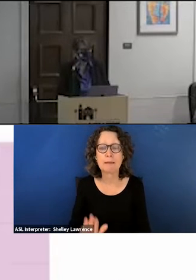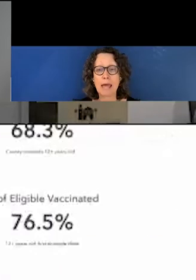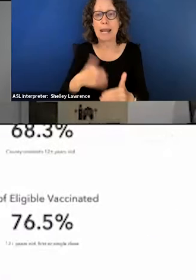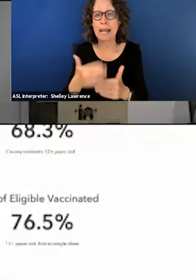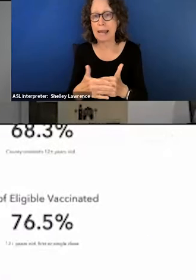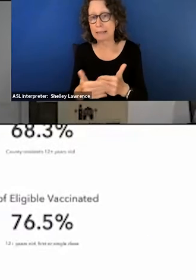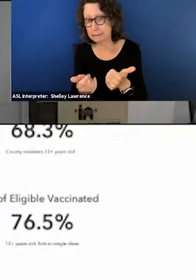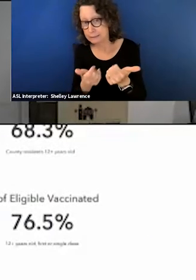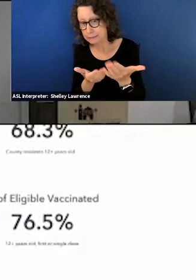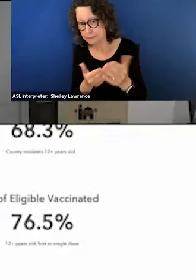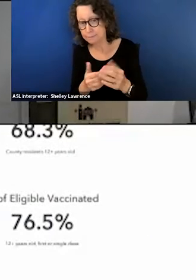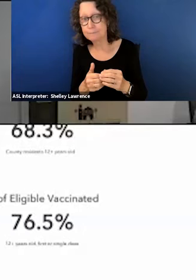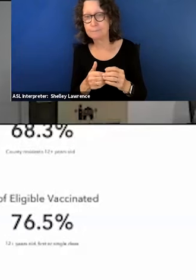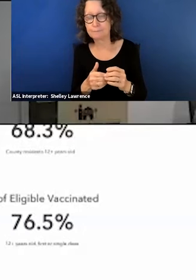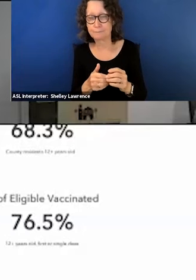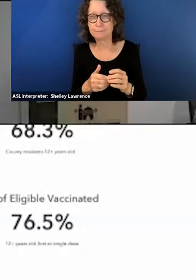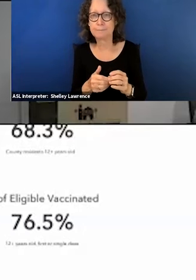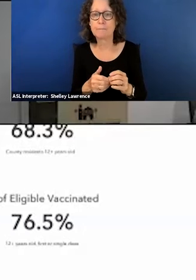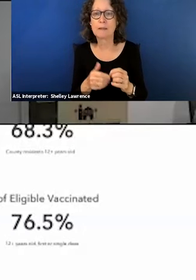Tengo aquí también otra diapositiva.